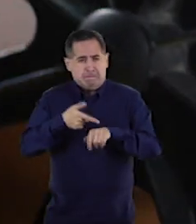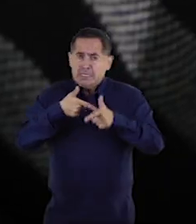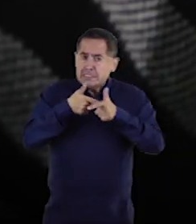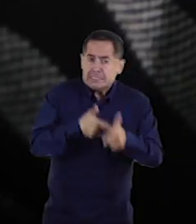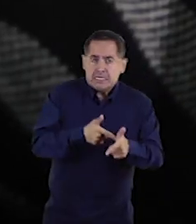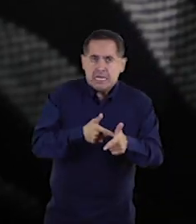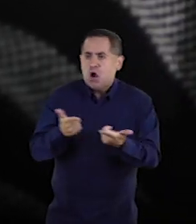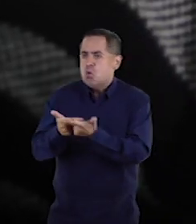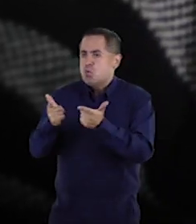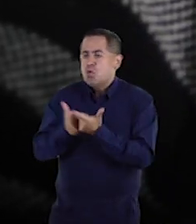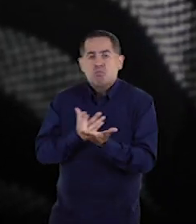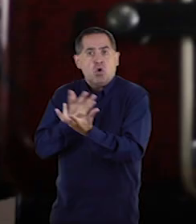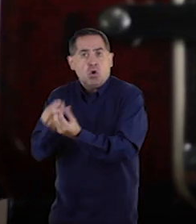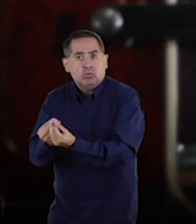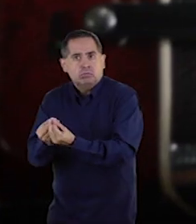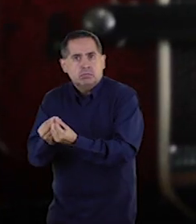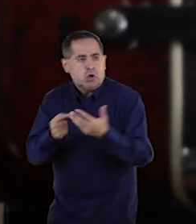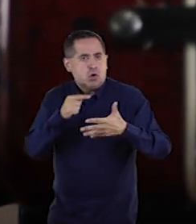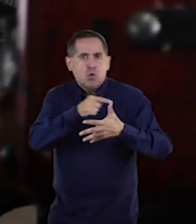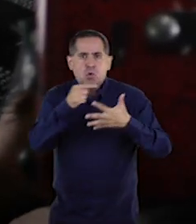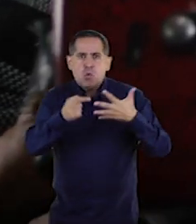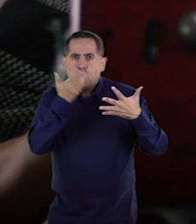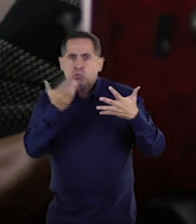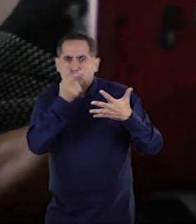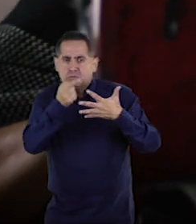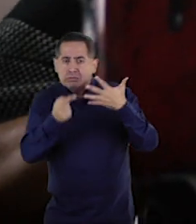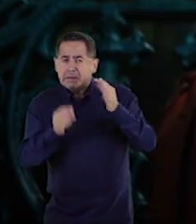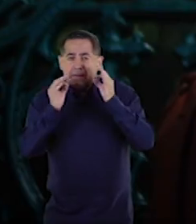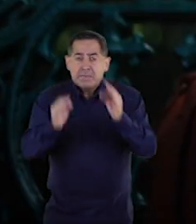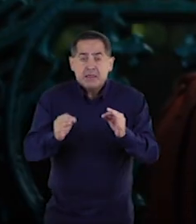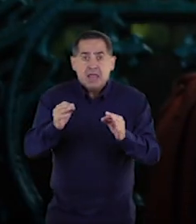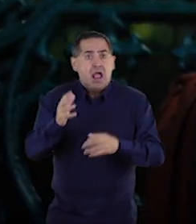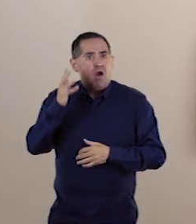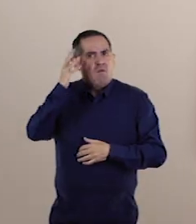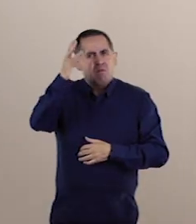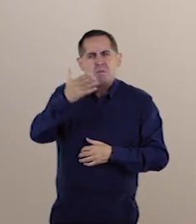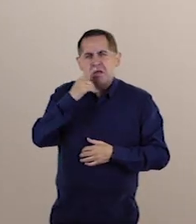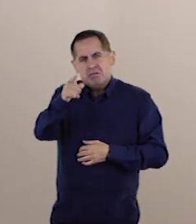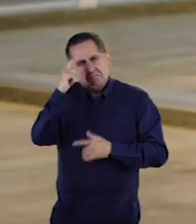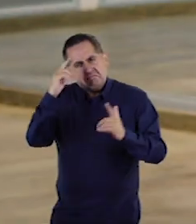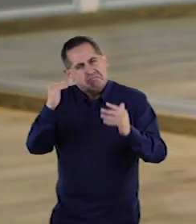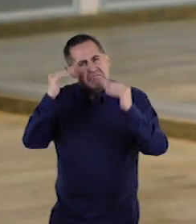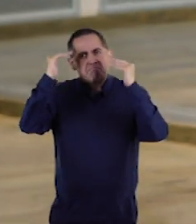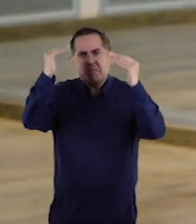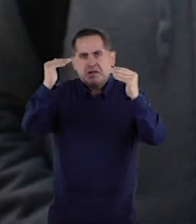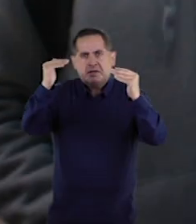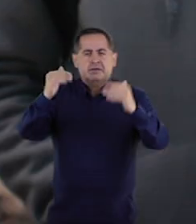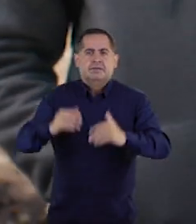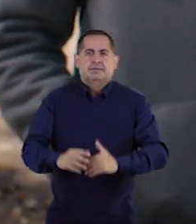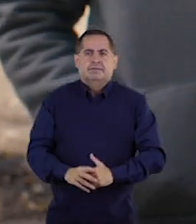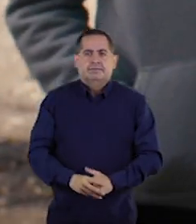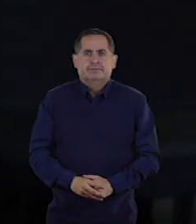Eres tenaz. Me voy a unir al grupo. Buenos hábitos hoy te harán grande